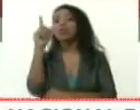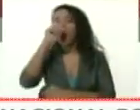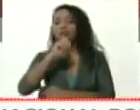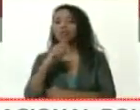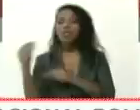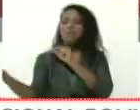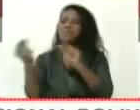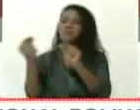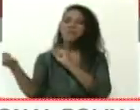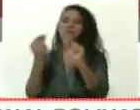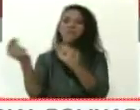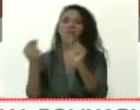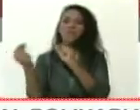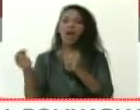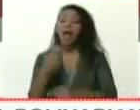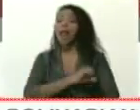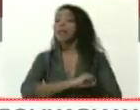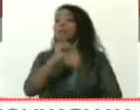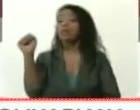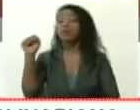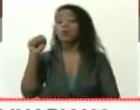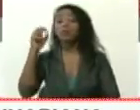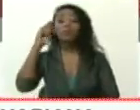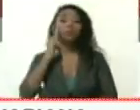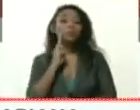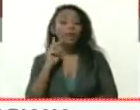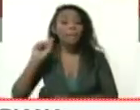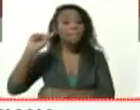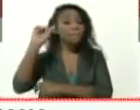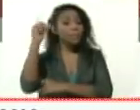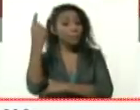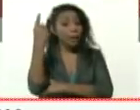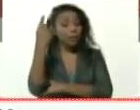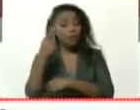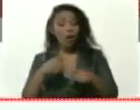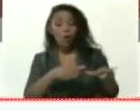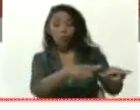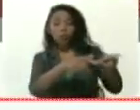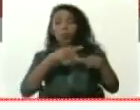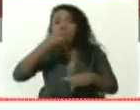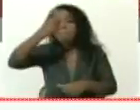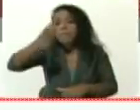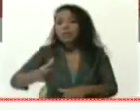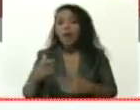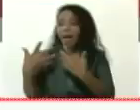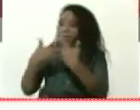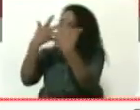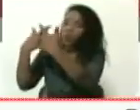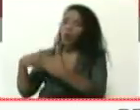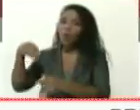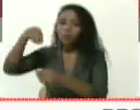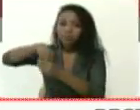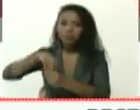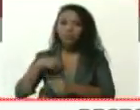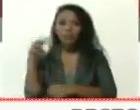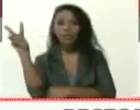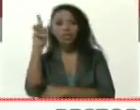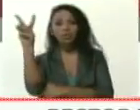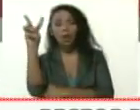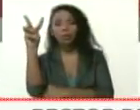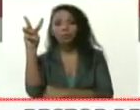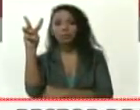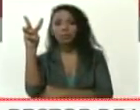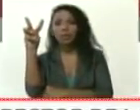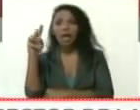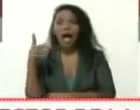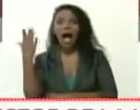disputa entre el libertador Simón Bolívar y el primer agente diplomático de Estados Unidos en Venezuela, que se llamaba